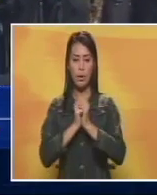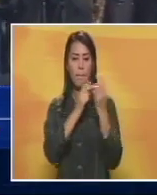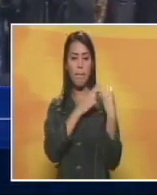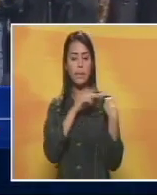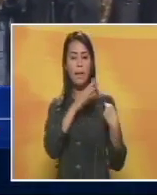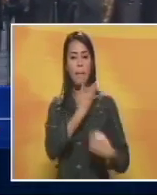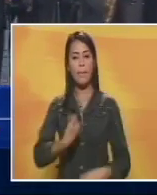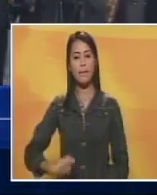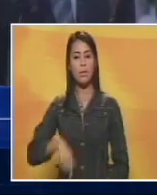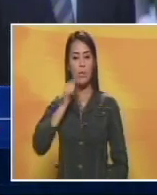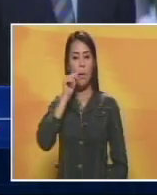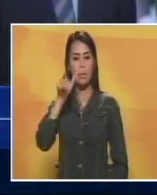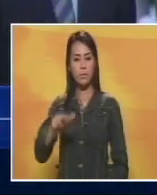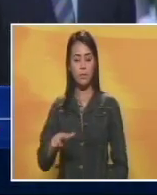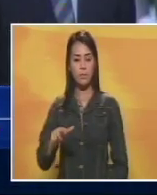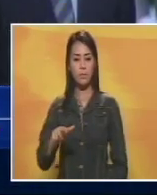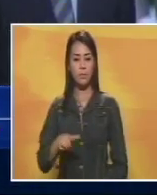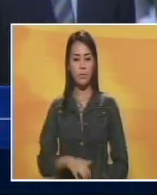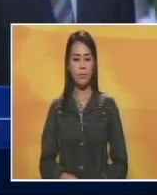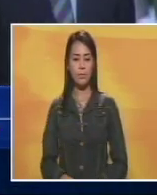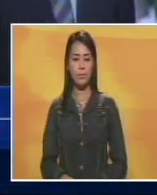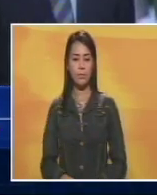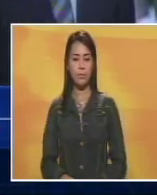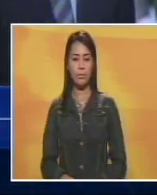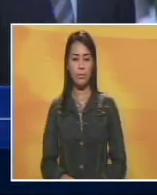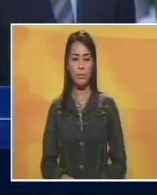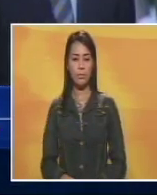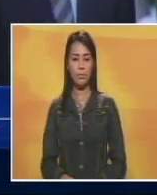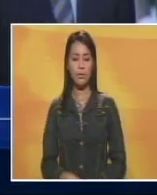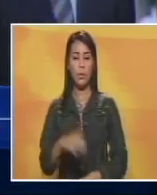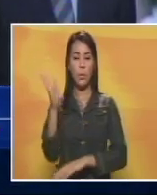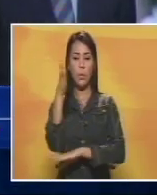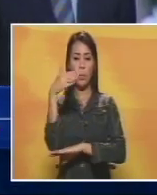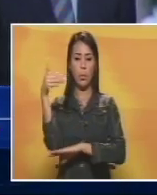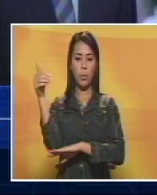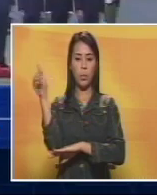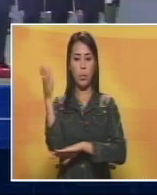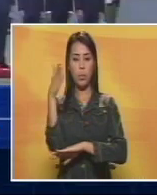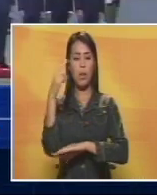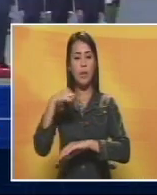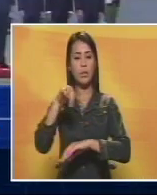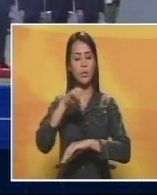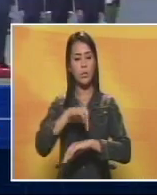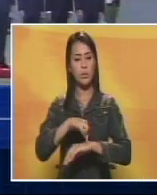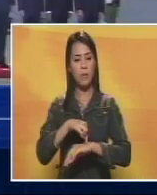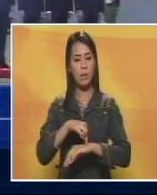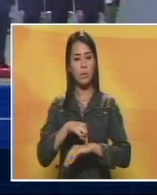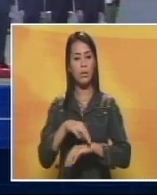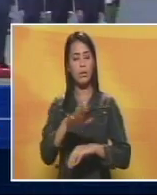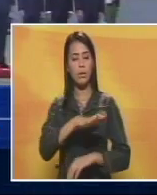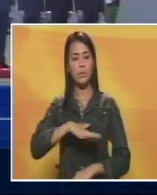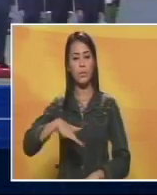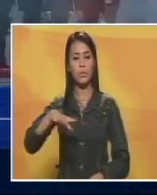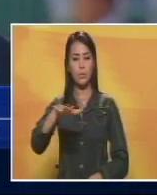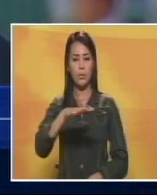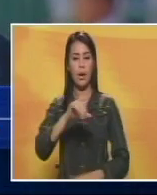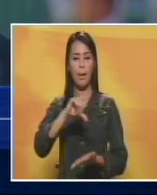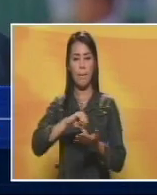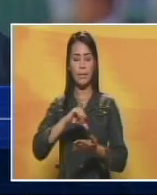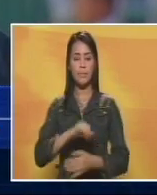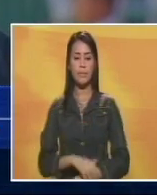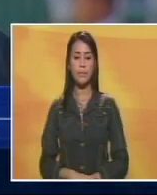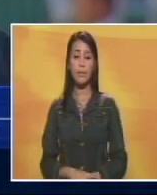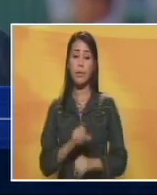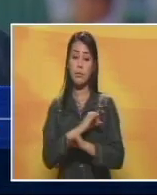por el presidente Enrique Peña Nieto, quien izó la bandera nacional a media asta en el Zócalo de la capital. El